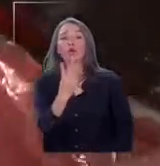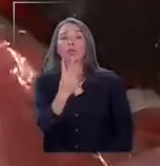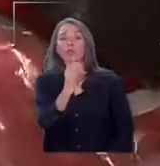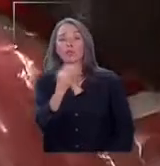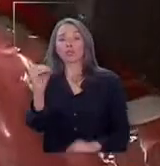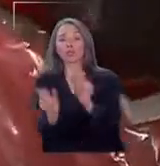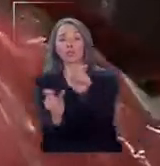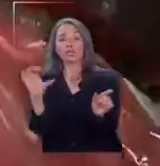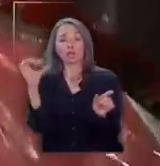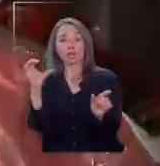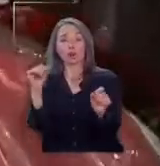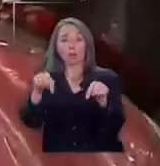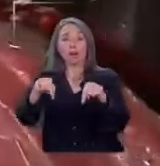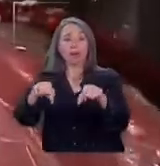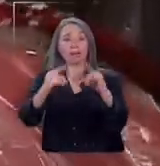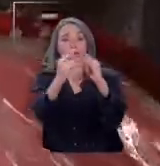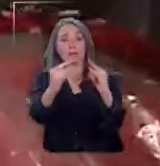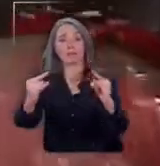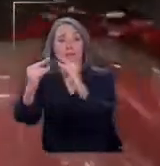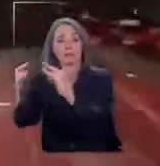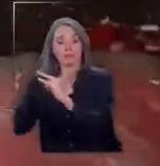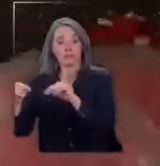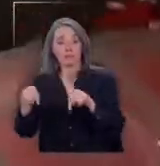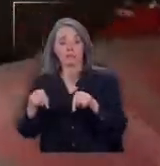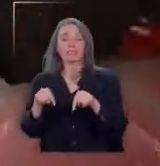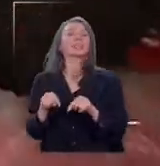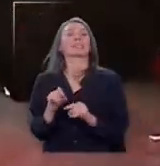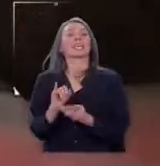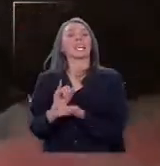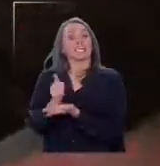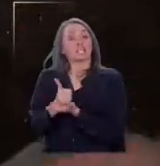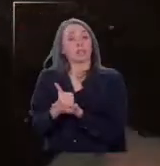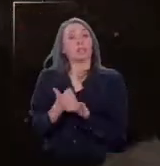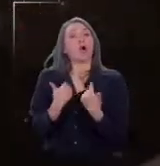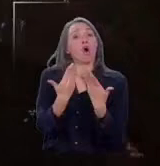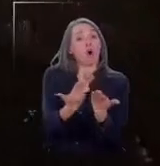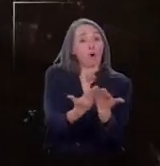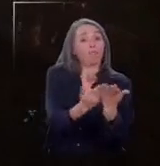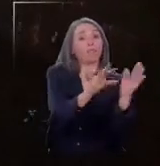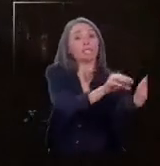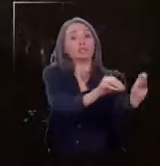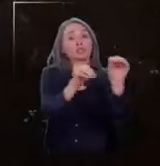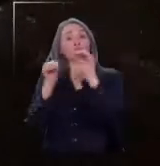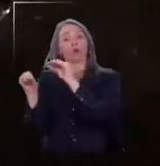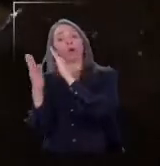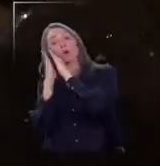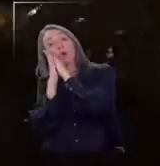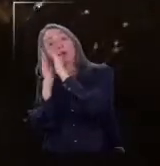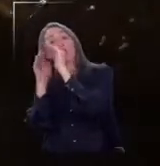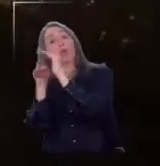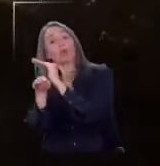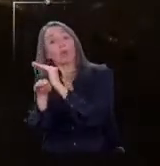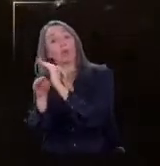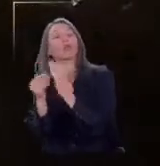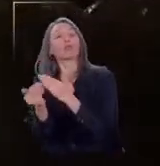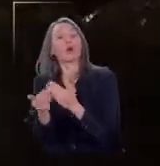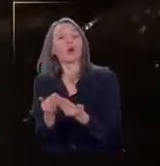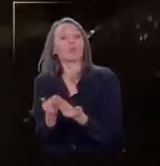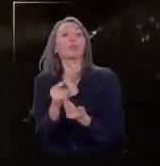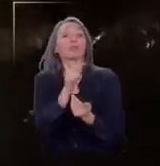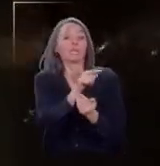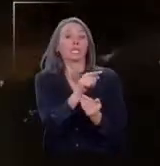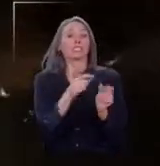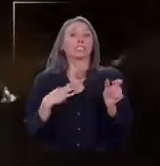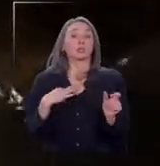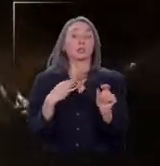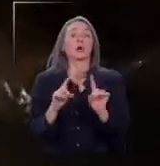colombianos en este lugar de todas formas la intendencia ha ofrecido albergue para estos ciudadanos para que ellos puedan eh realizar el